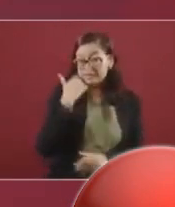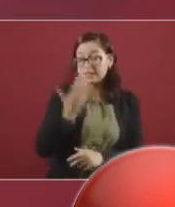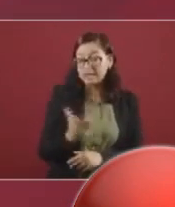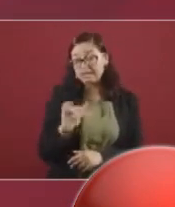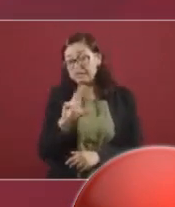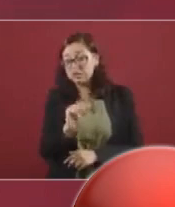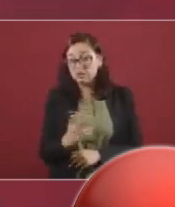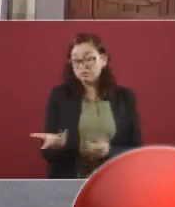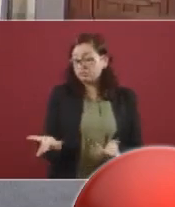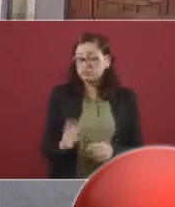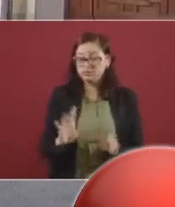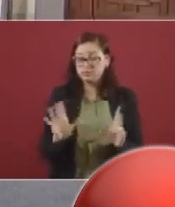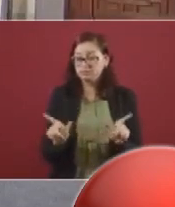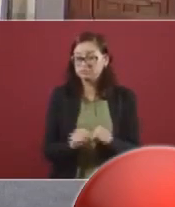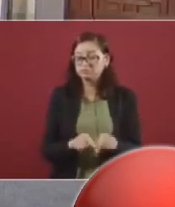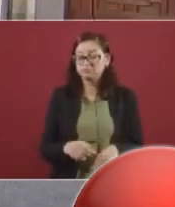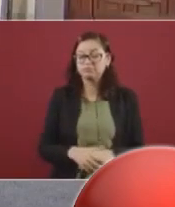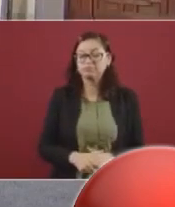neoliberal.